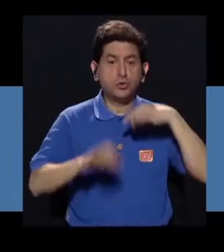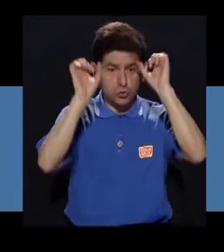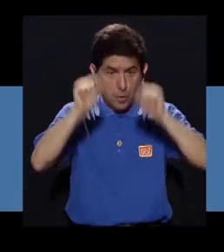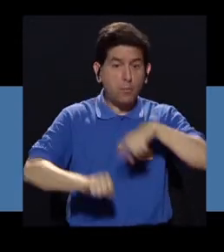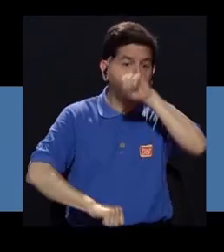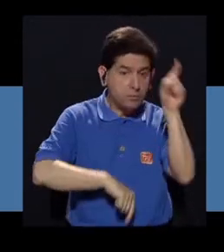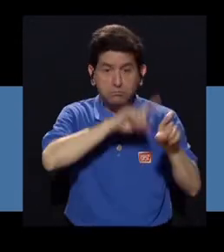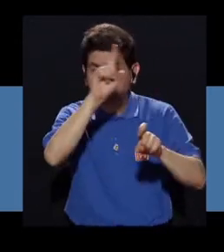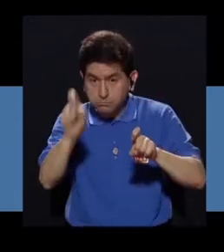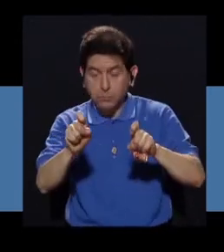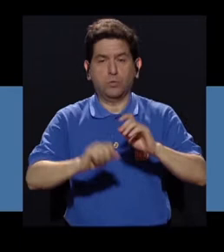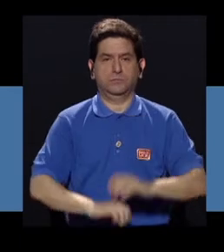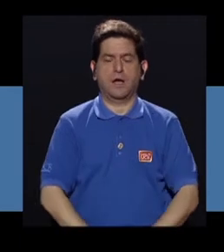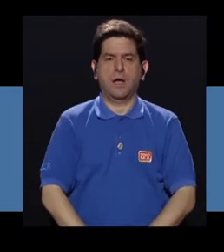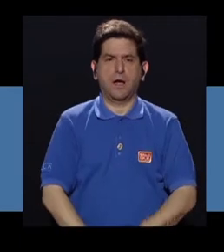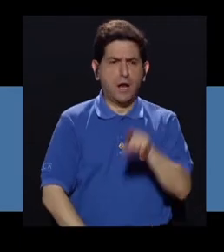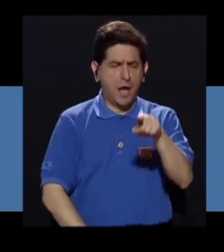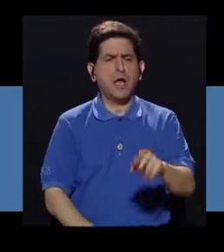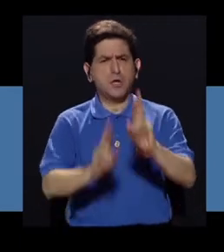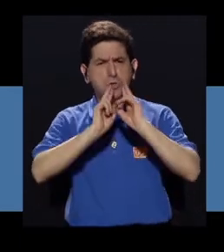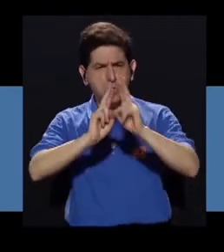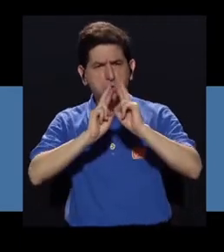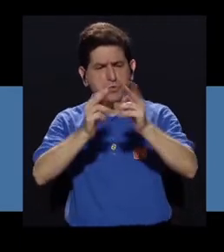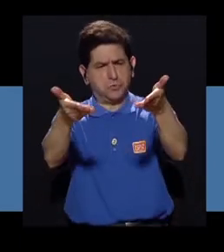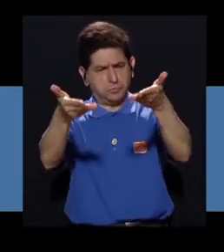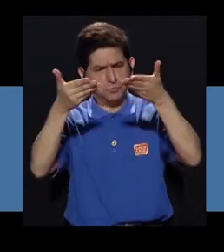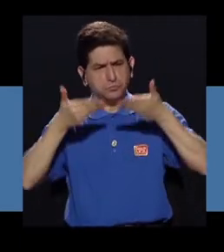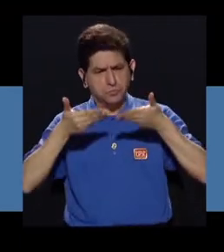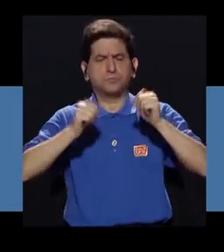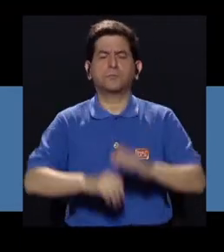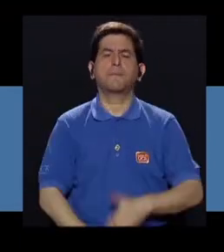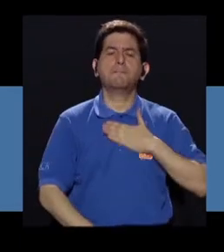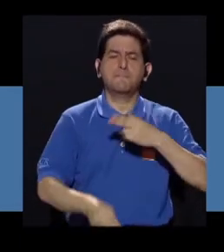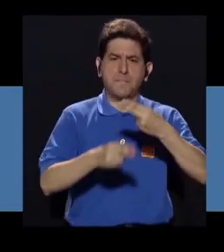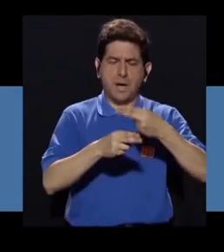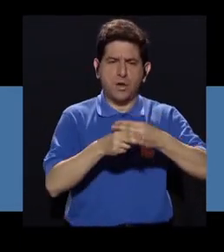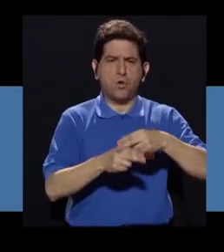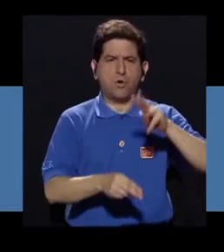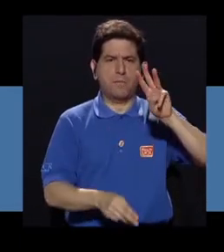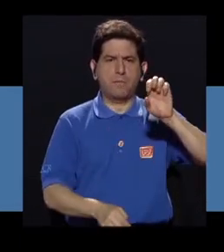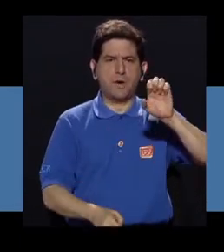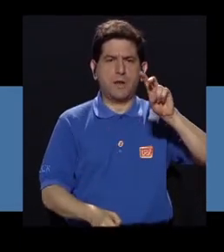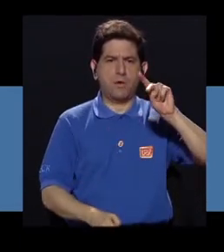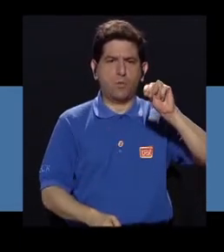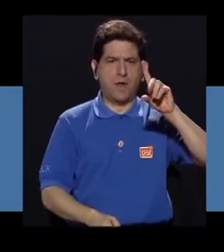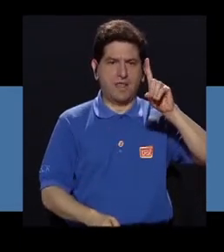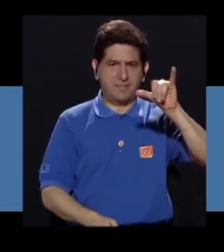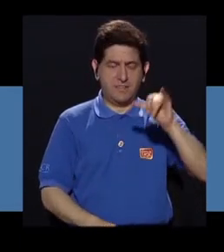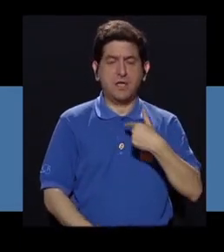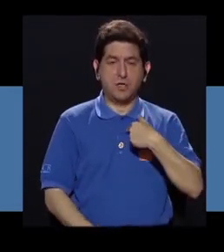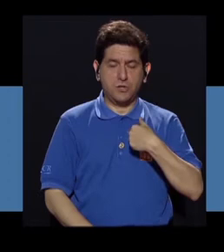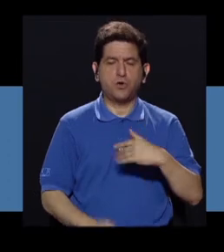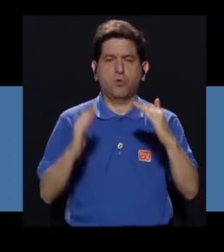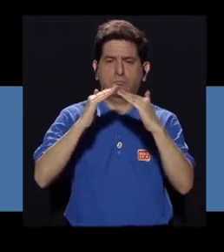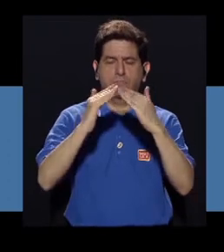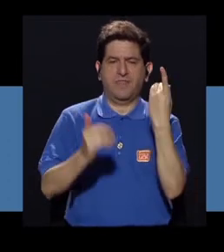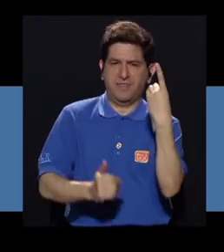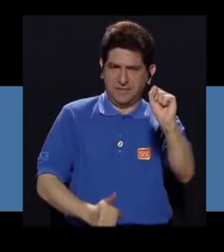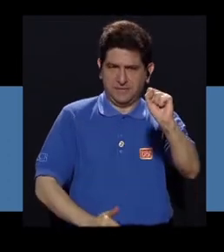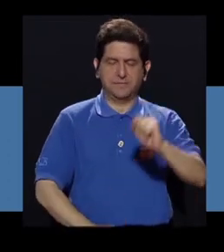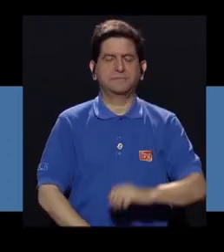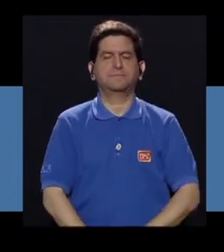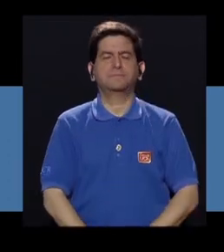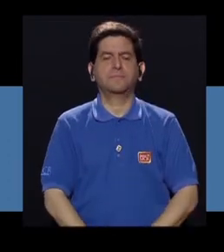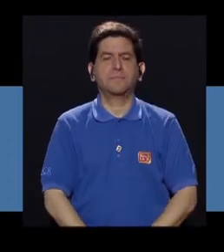donde yo puedo hacer mis preguntas y ellos me las pueden responder a mí. Mi nombre es Wendy, soy de